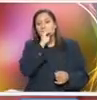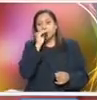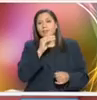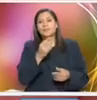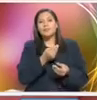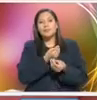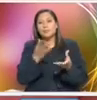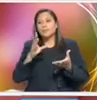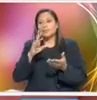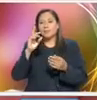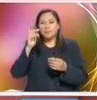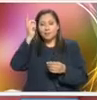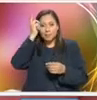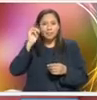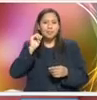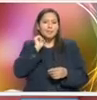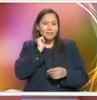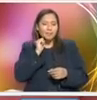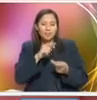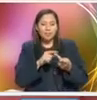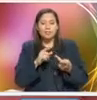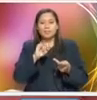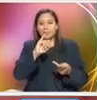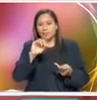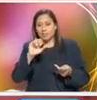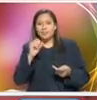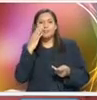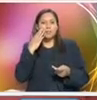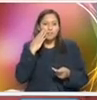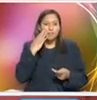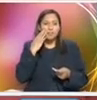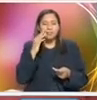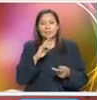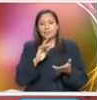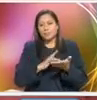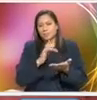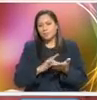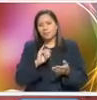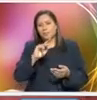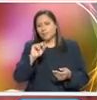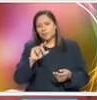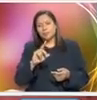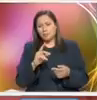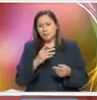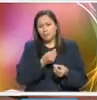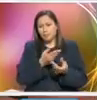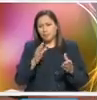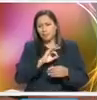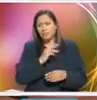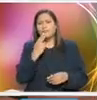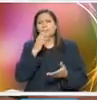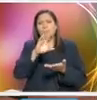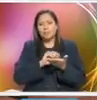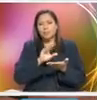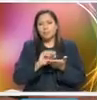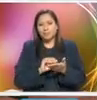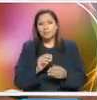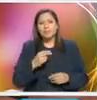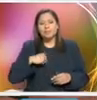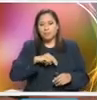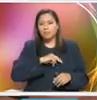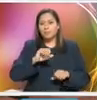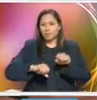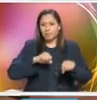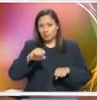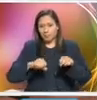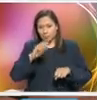gratuitas, compatibles con Android y con plataformas iOS, es decir, iPad o iPhone, sin ningún problema. Entonces, hay que irnos a echar una